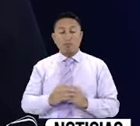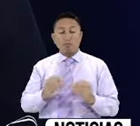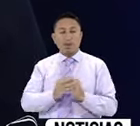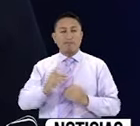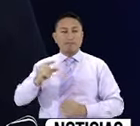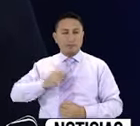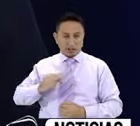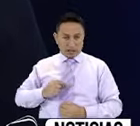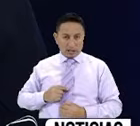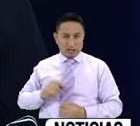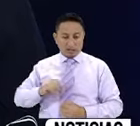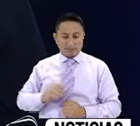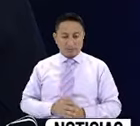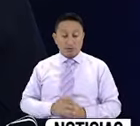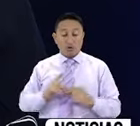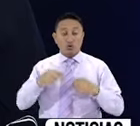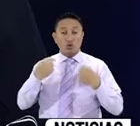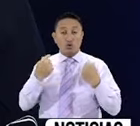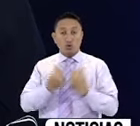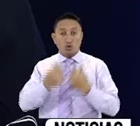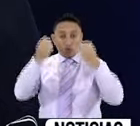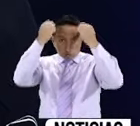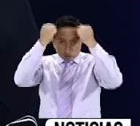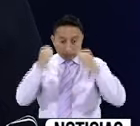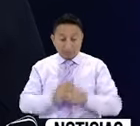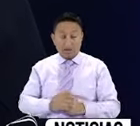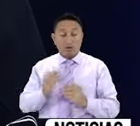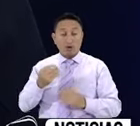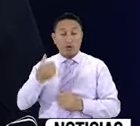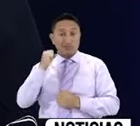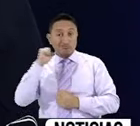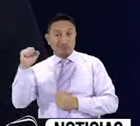es que las bandas delictivas no recluten a menores.